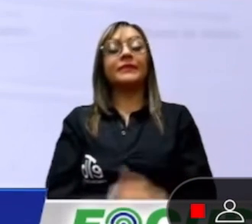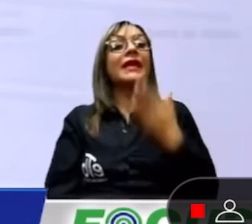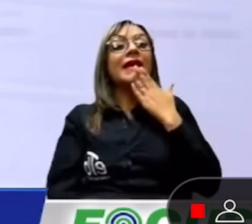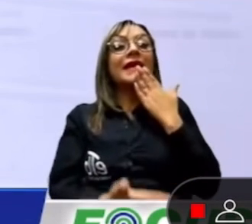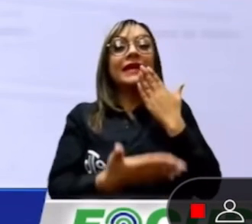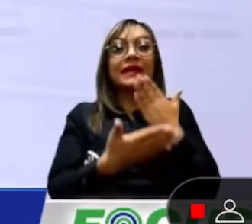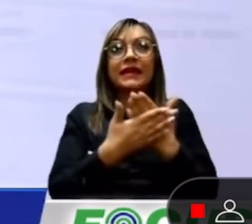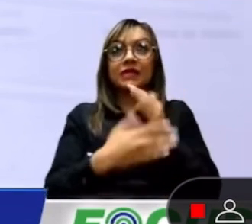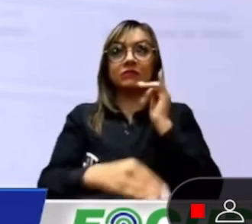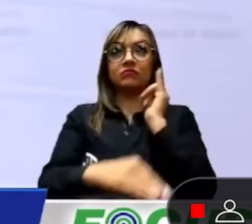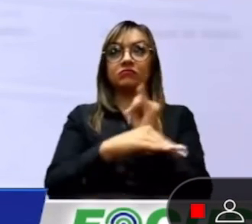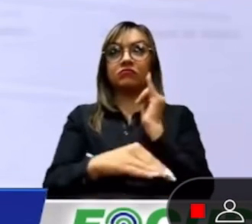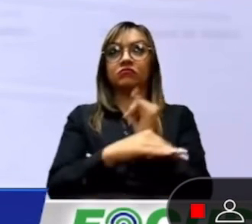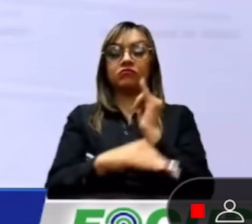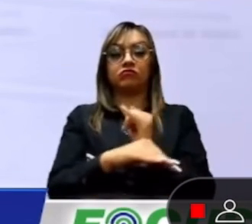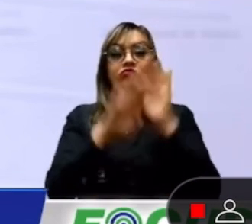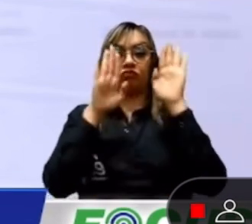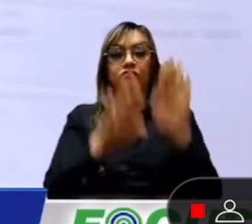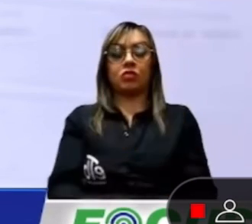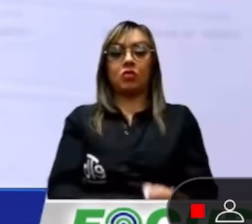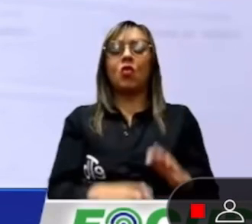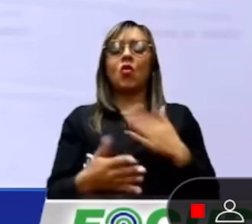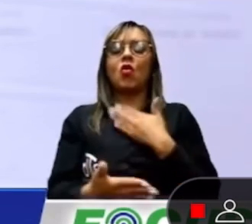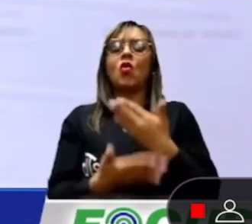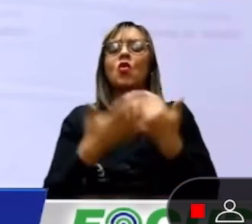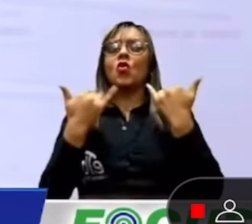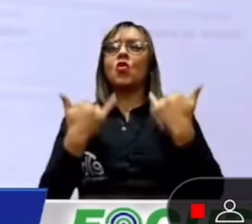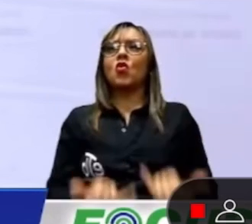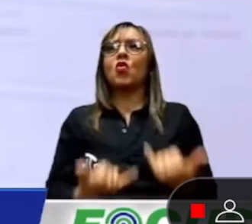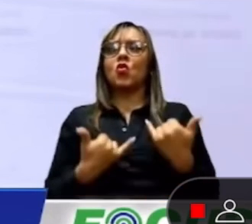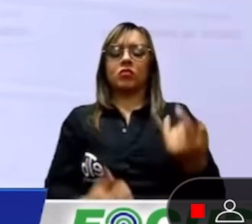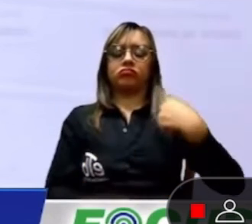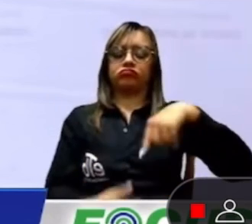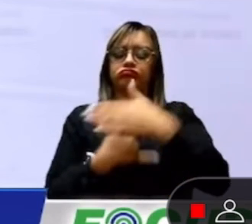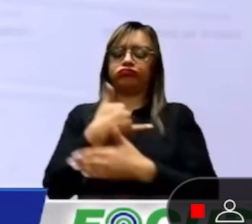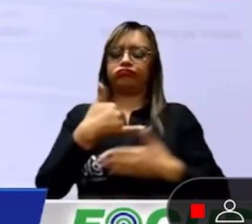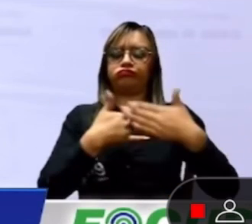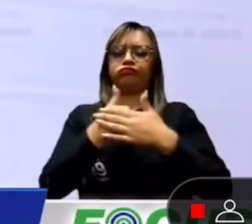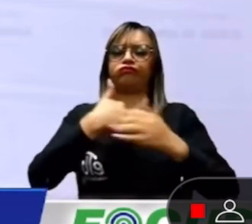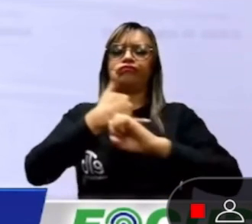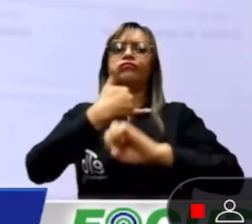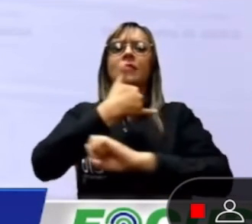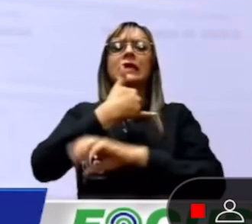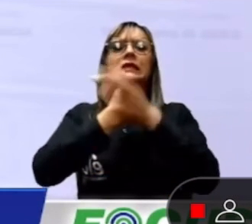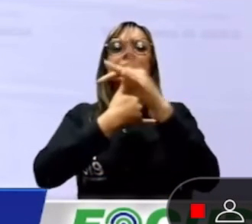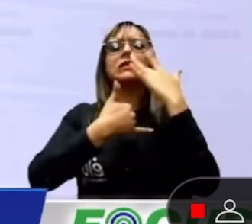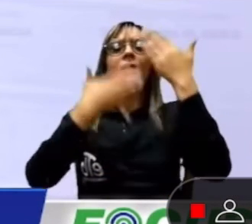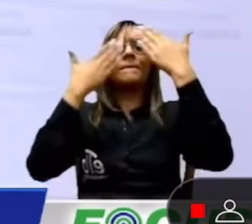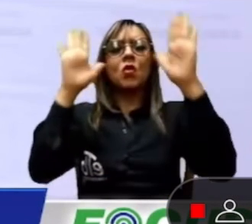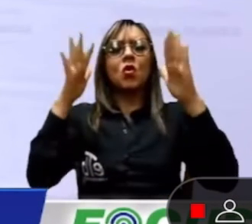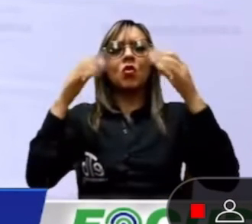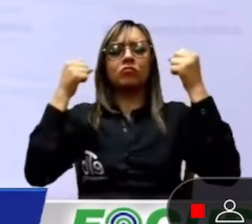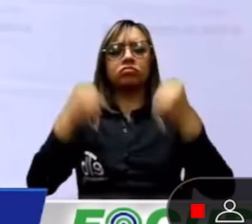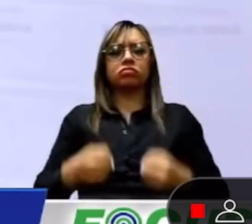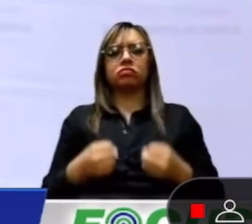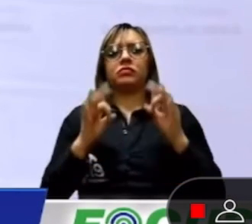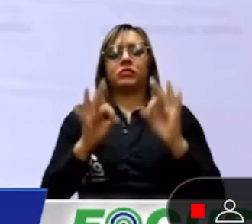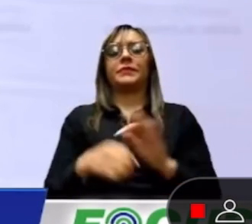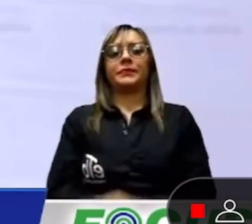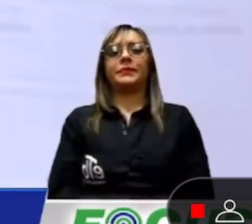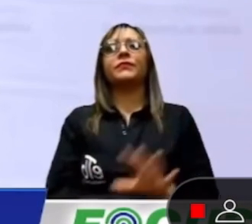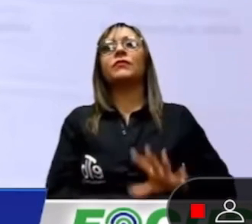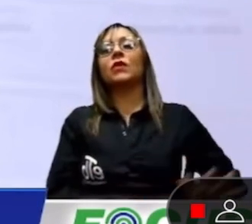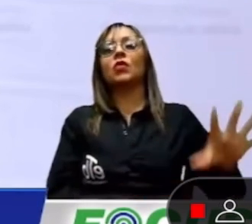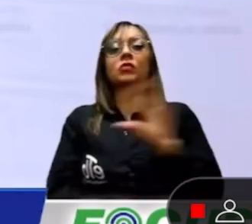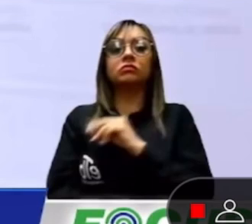a esta institucionalidad hoy el día nuestro país tiene unas bases democráticas sólidas y estables y